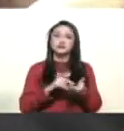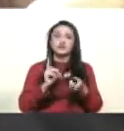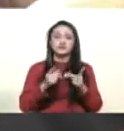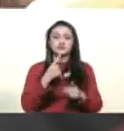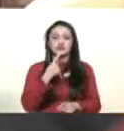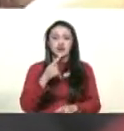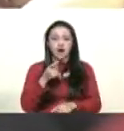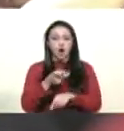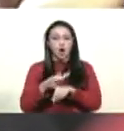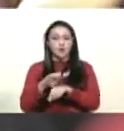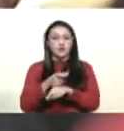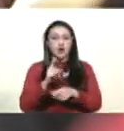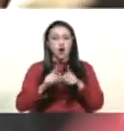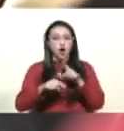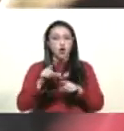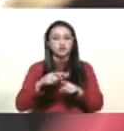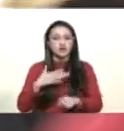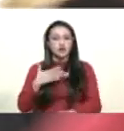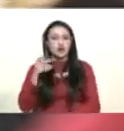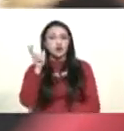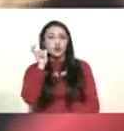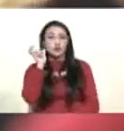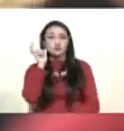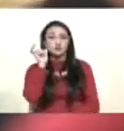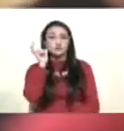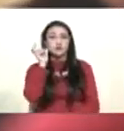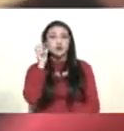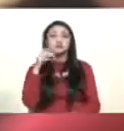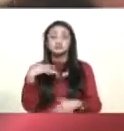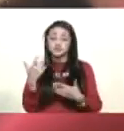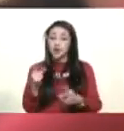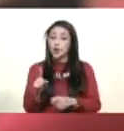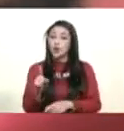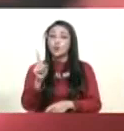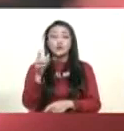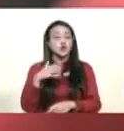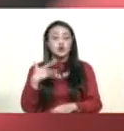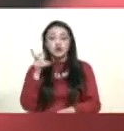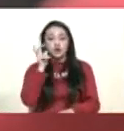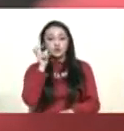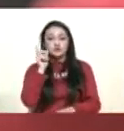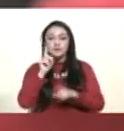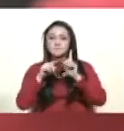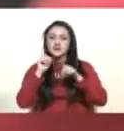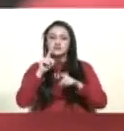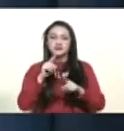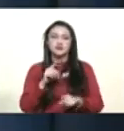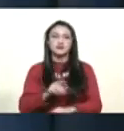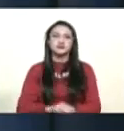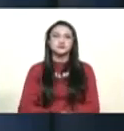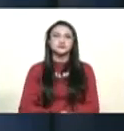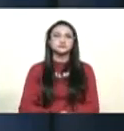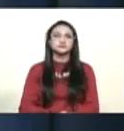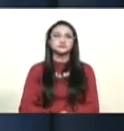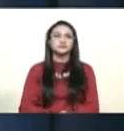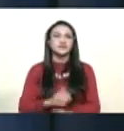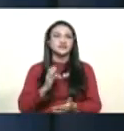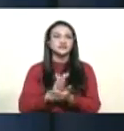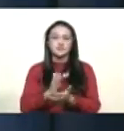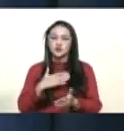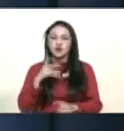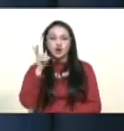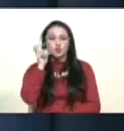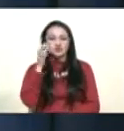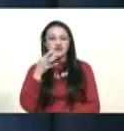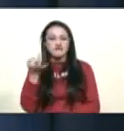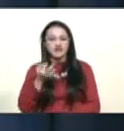sea gobernador cosas que no voy a querer escuchar. Yo te adelanto que lo único que no quiero escuchar son las mentiras y las adulaciones. Siempre voy a querer escuchar